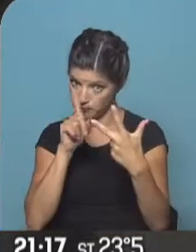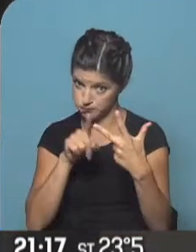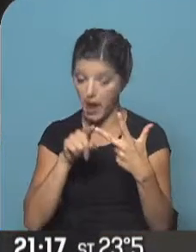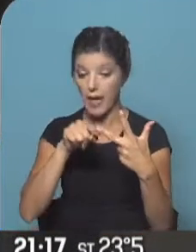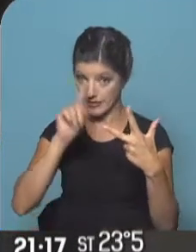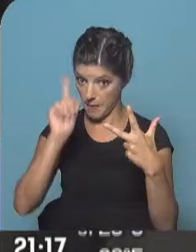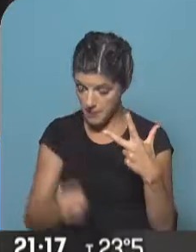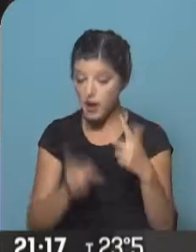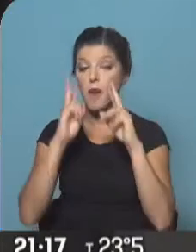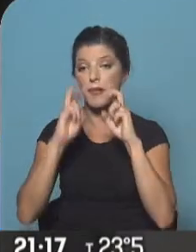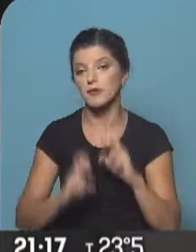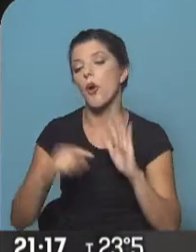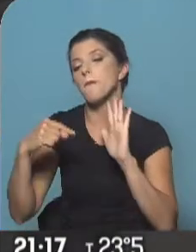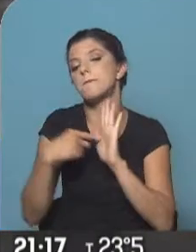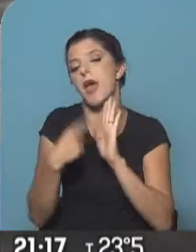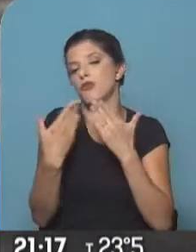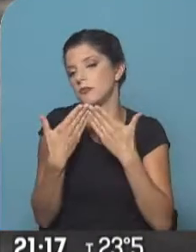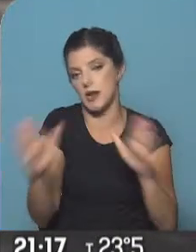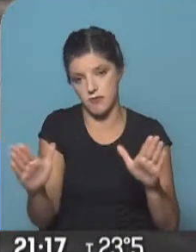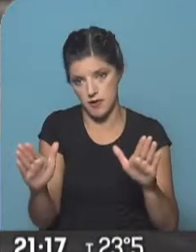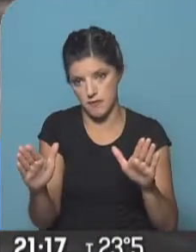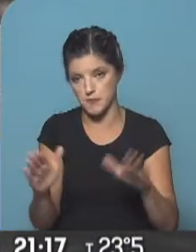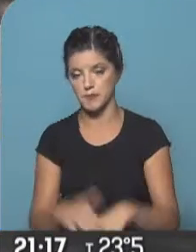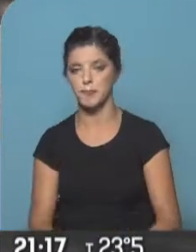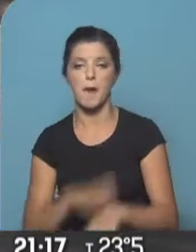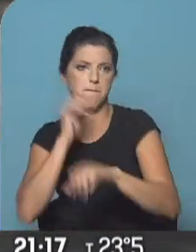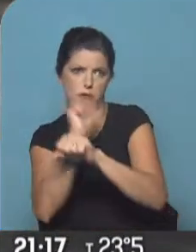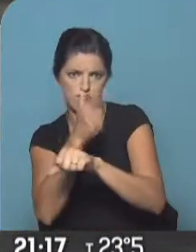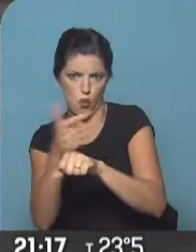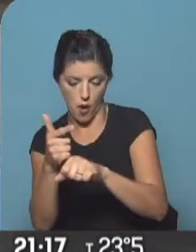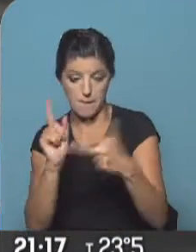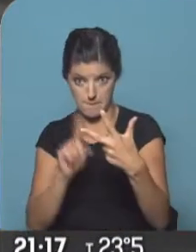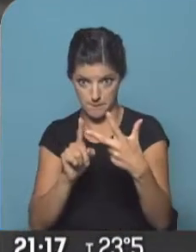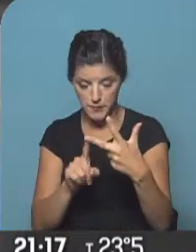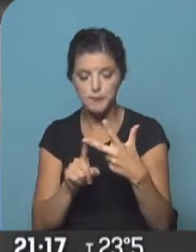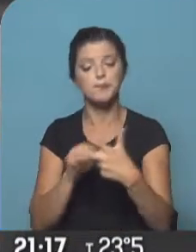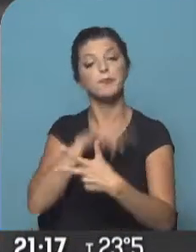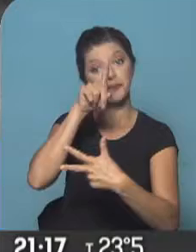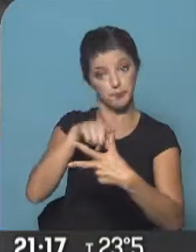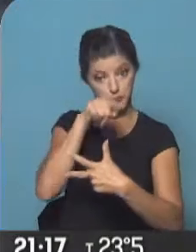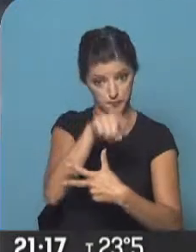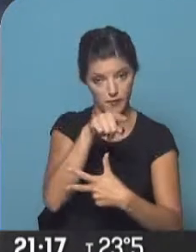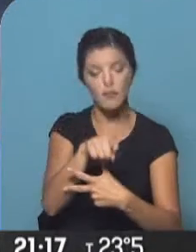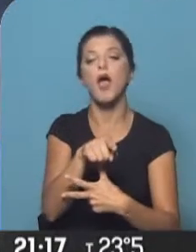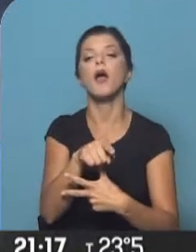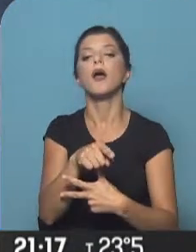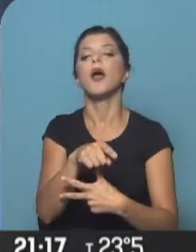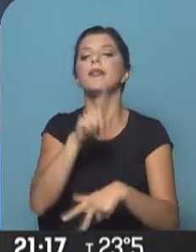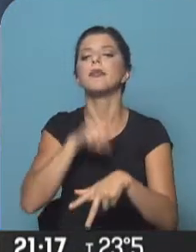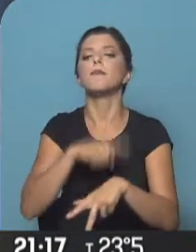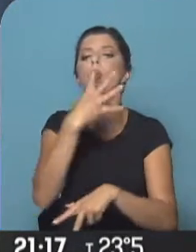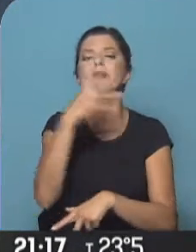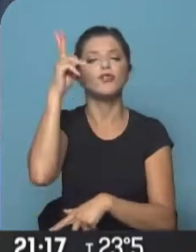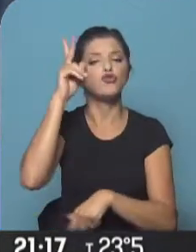procesado, pero sin prisión preventiva. Cristóbal López va a ser sometido durante las próximas 48 horas a una